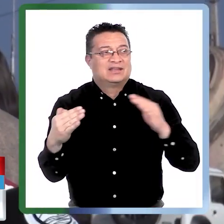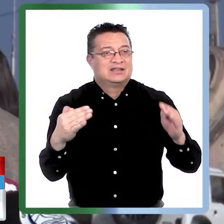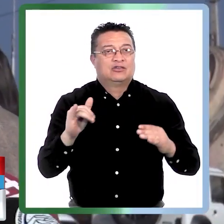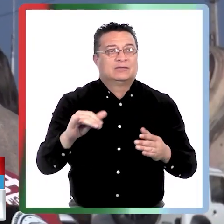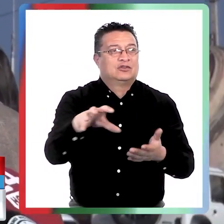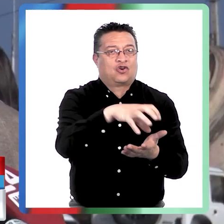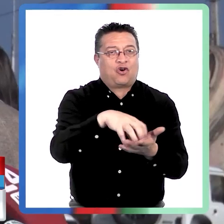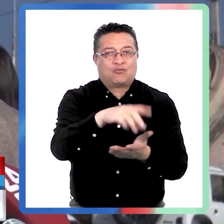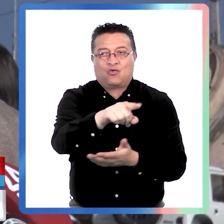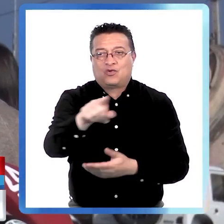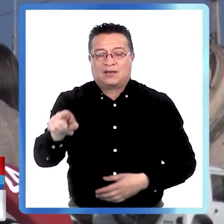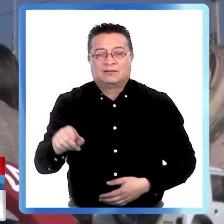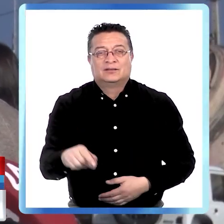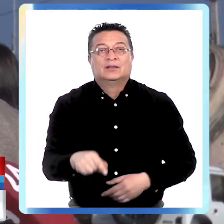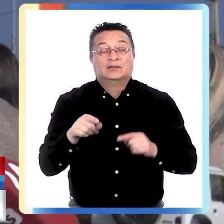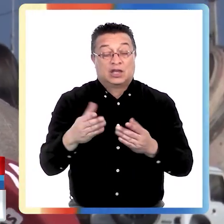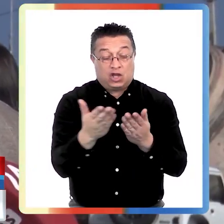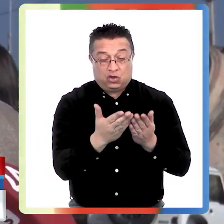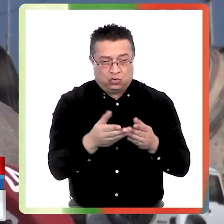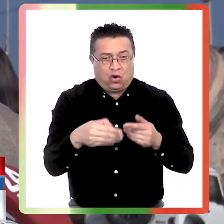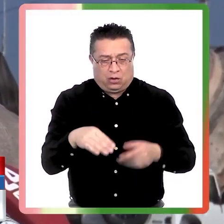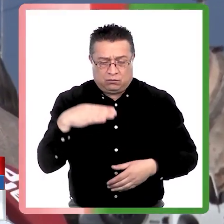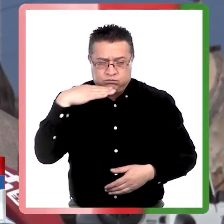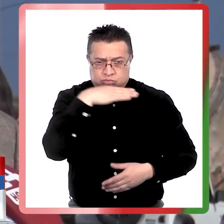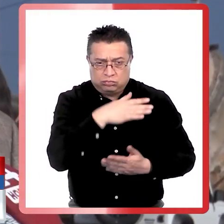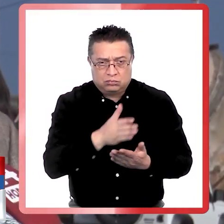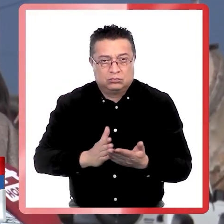comuna. Los estudios van a comenzar de